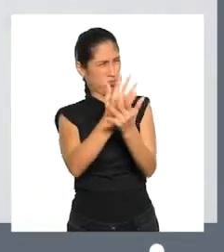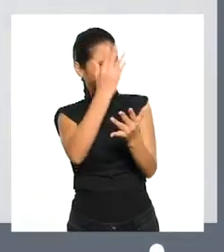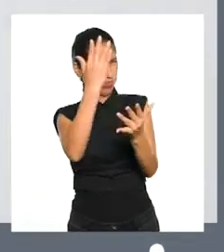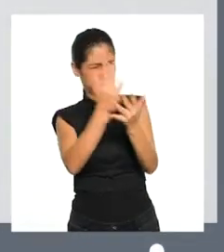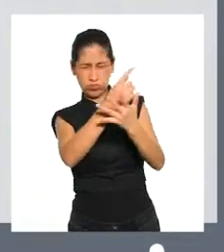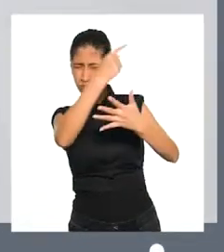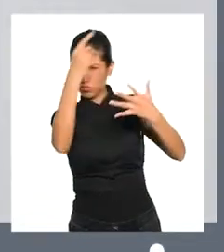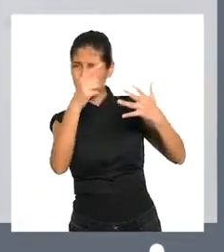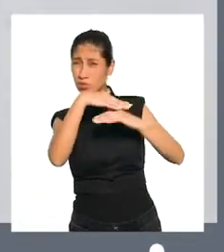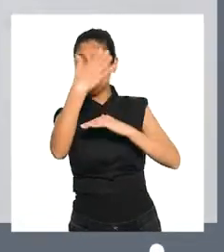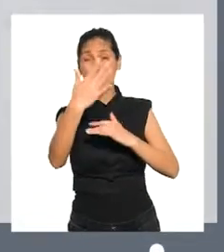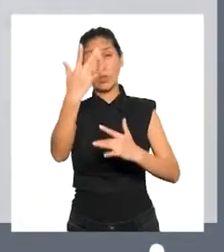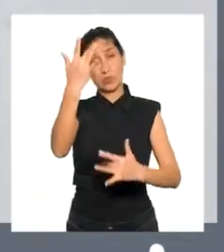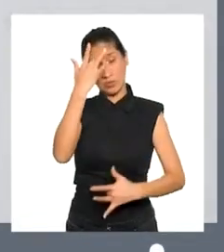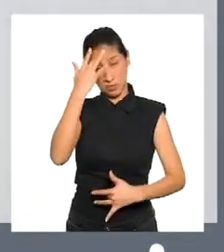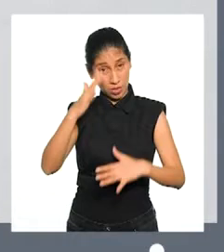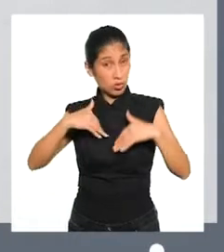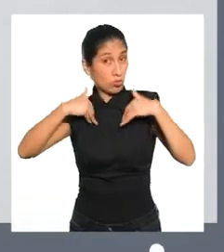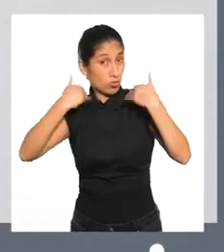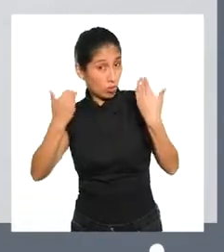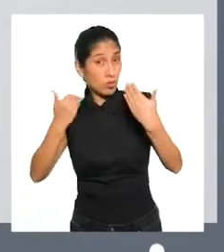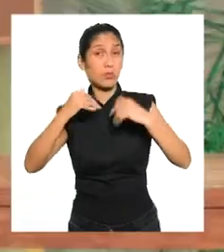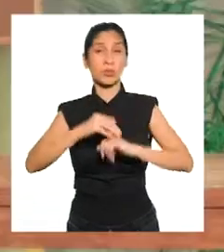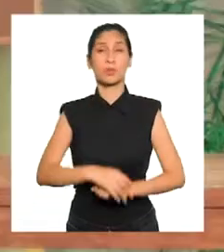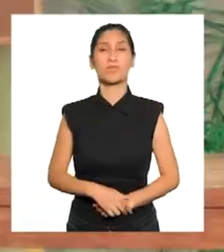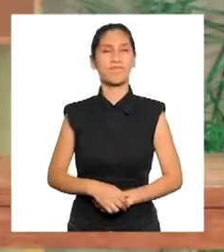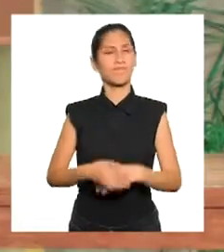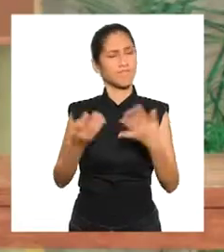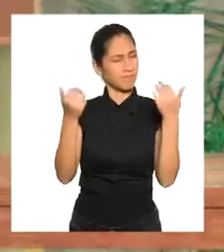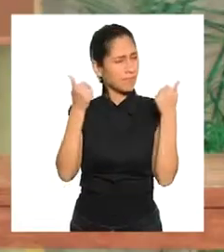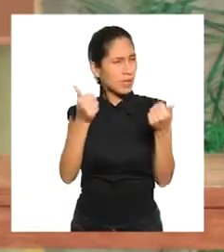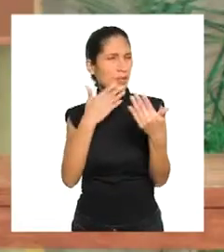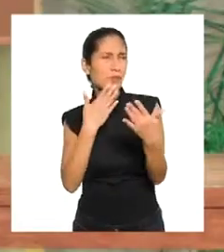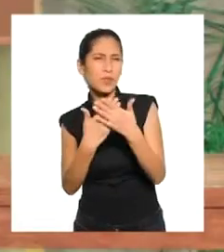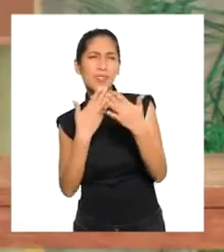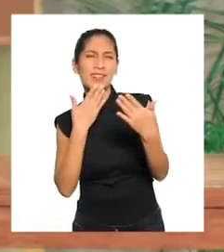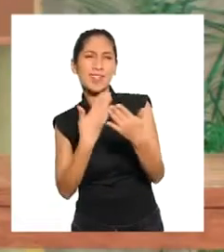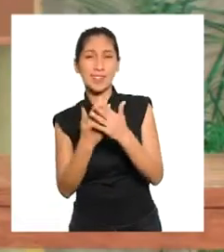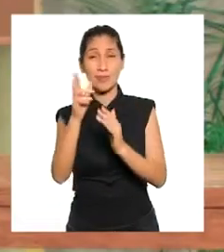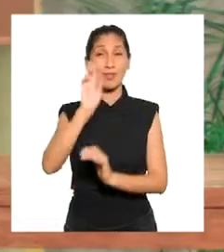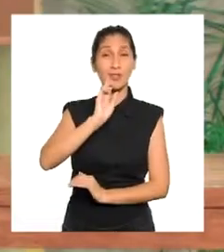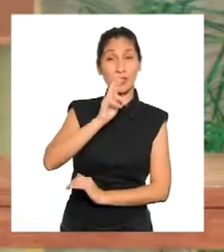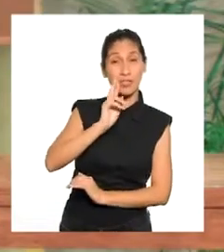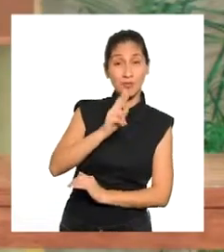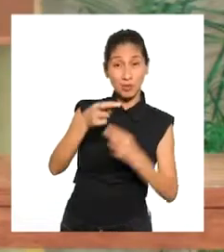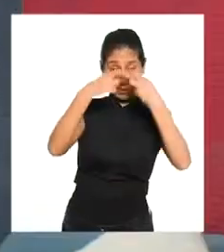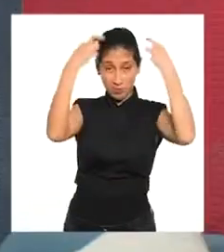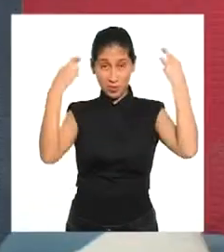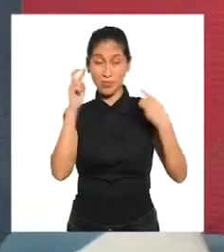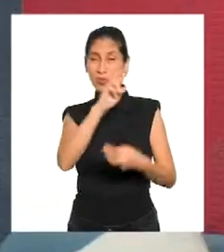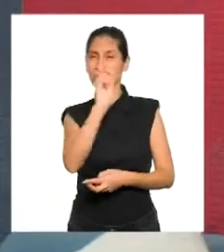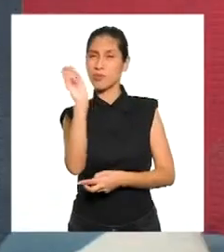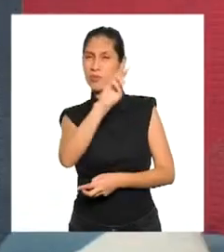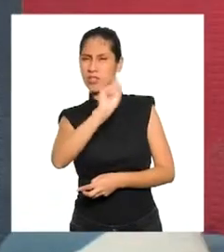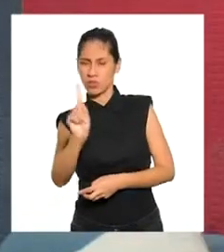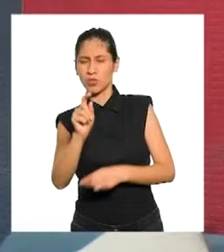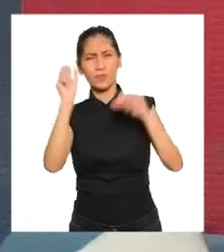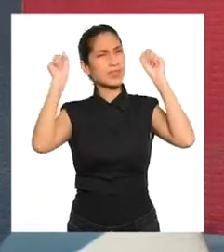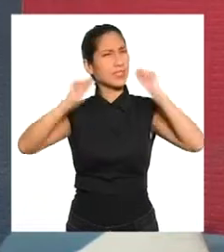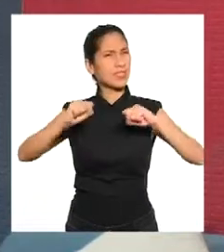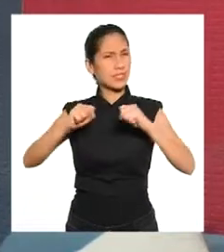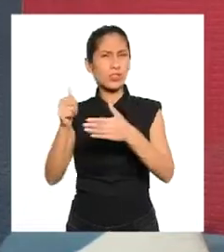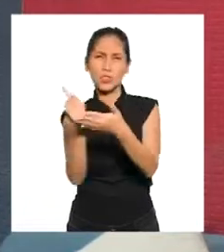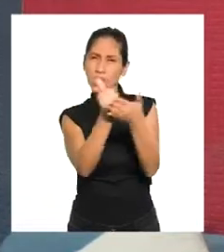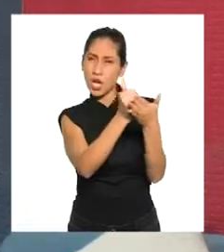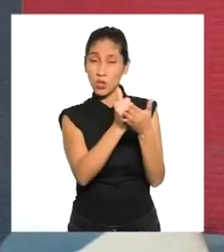será mala y puede causarnos consecuencias. Muchas gracias por sus respuestas, Promo 2021. Así es, nos sirve